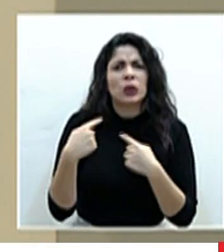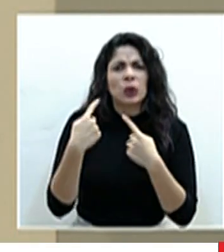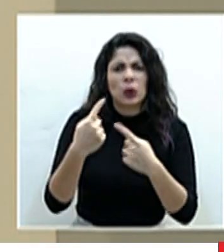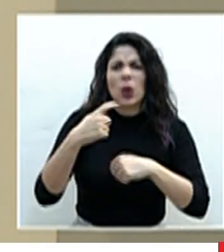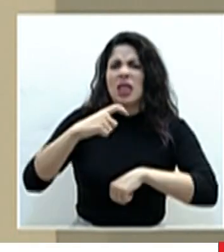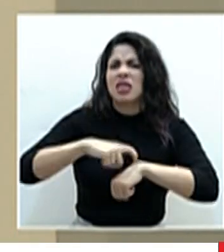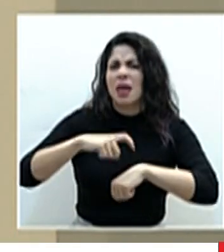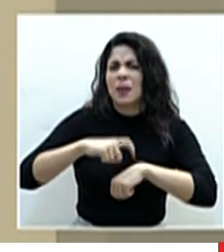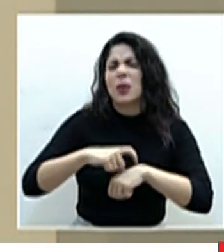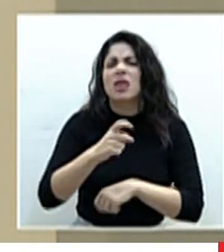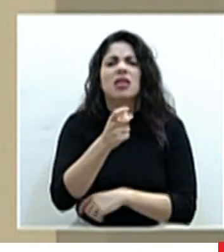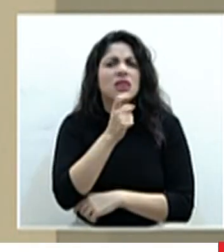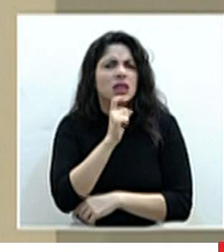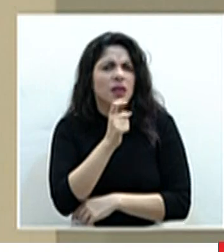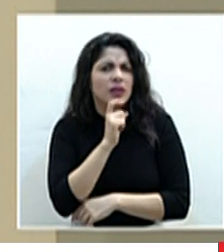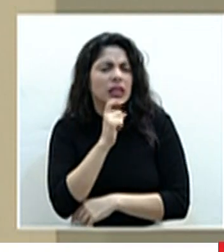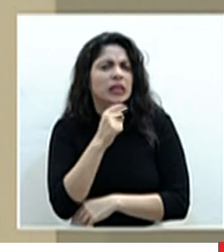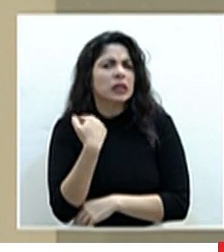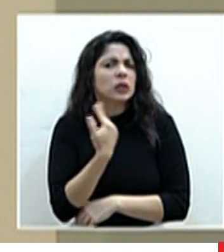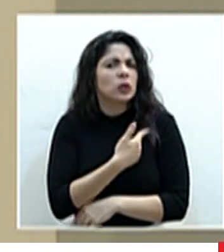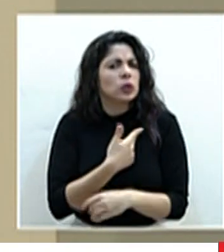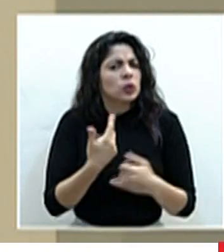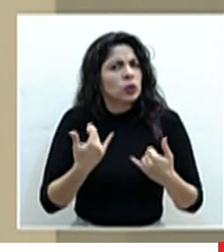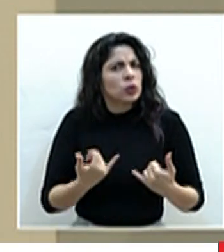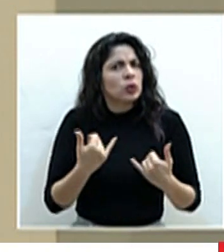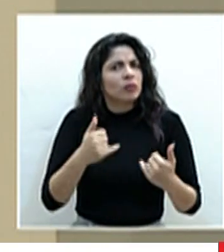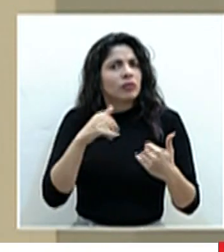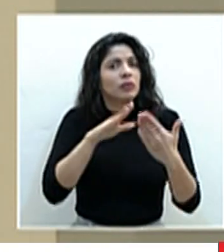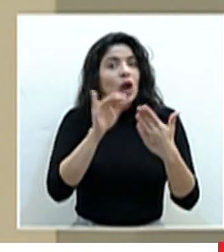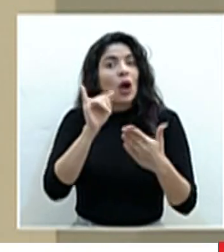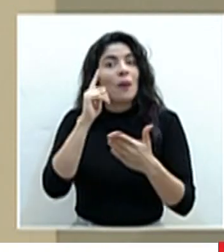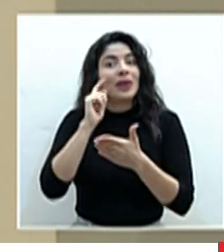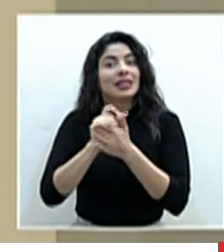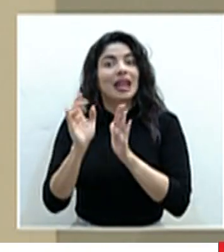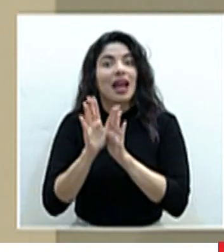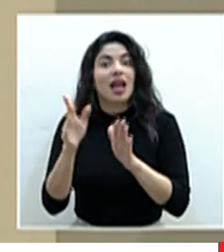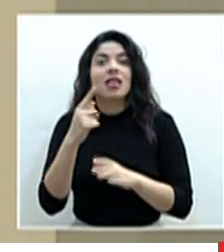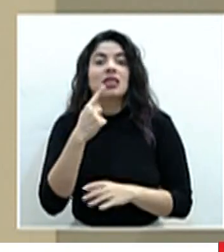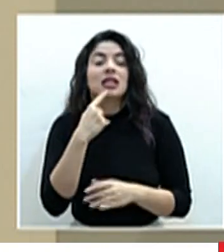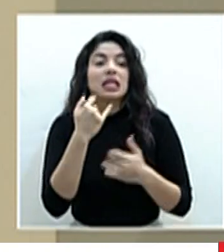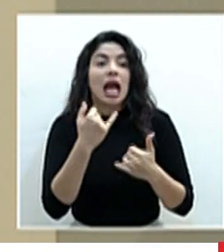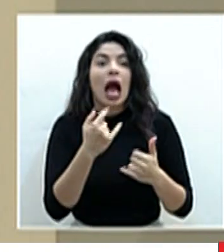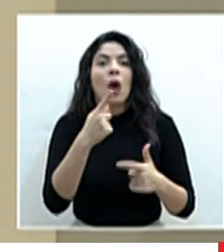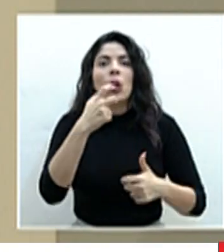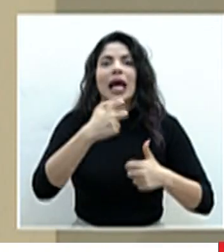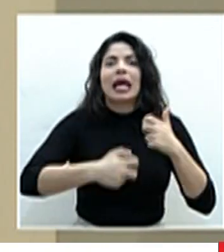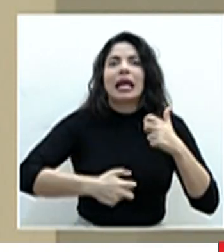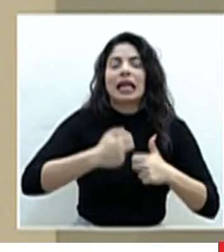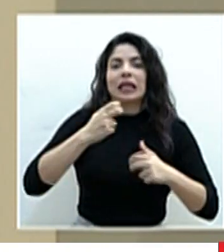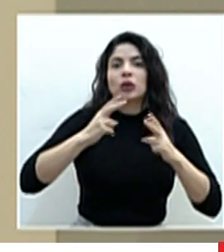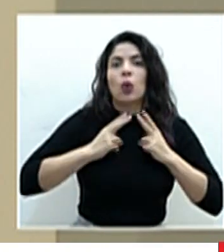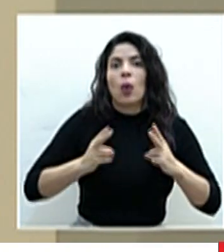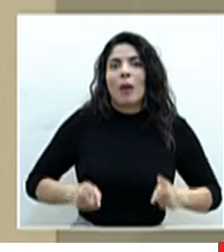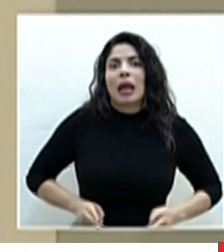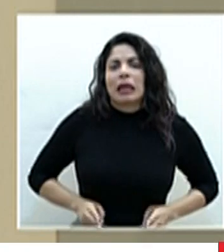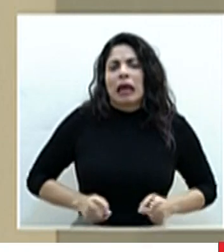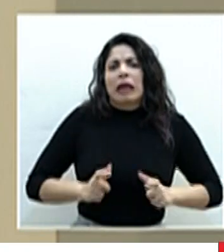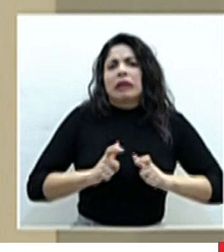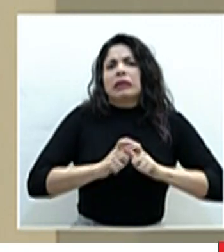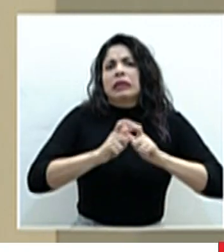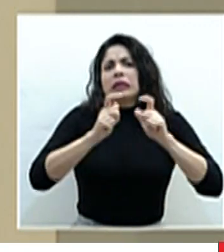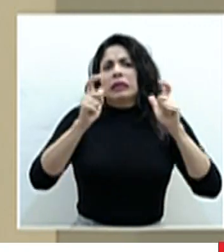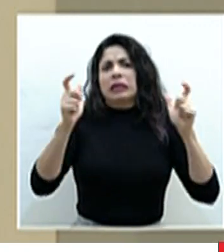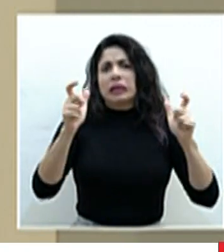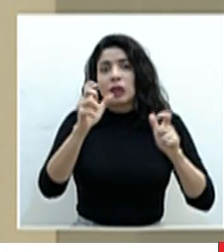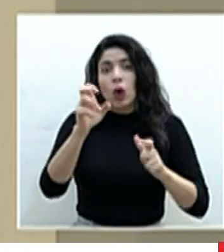tiempos muy difíciles. Estamos enfrentando, como dice el secretario general, una crisis humanitaria de grandes proporciones, en que